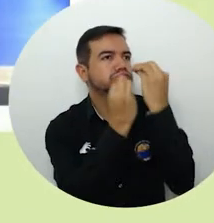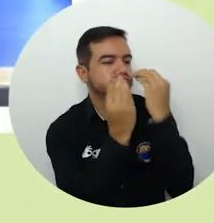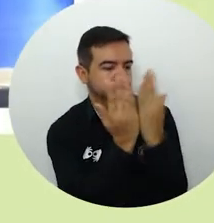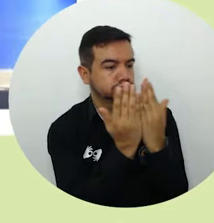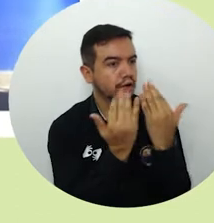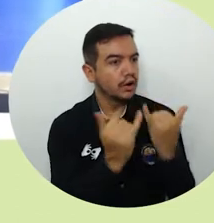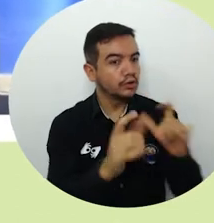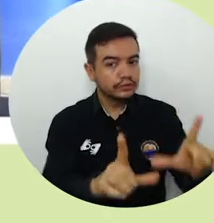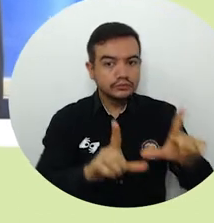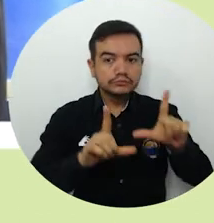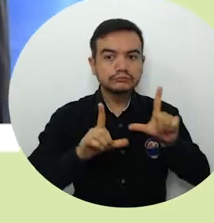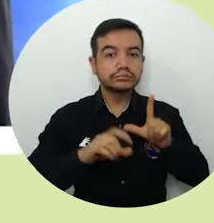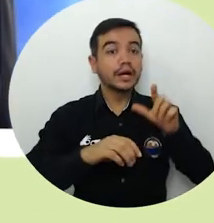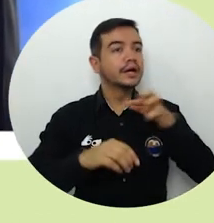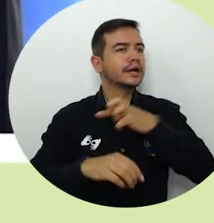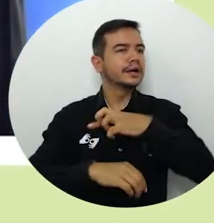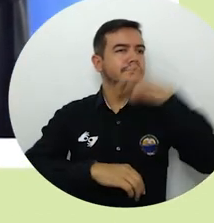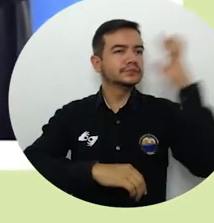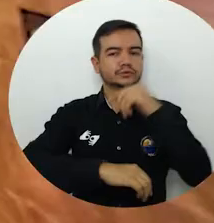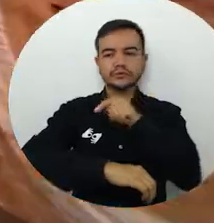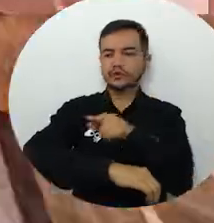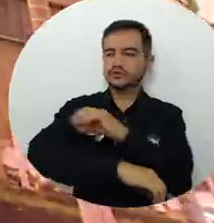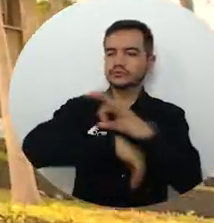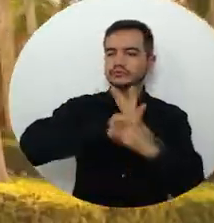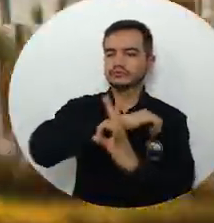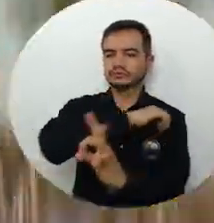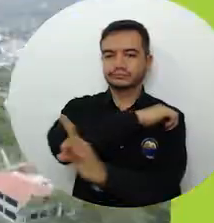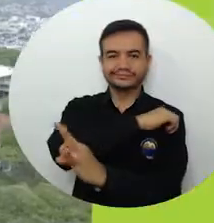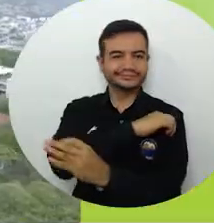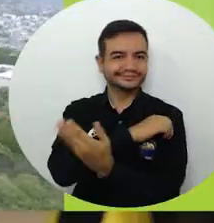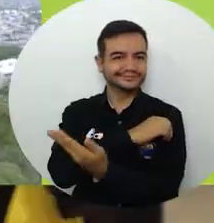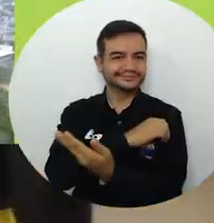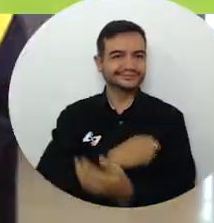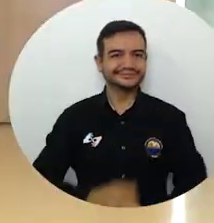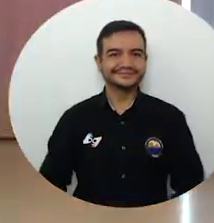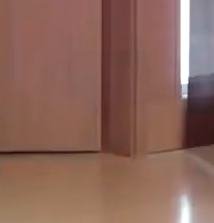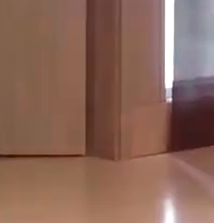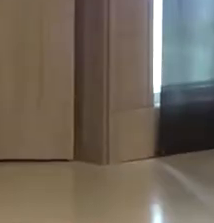el título como psicólogo de la alma mater.